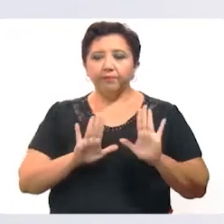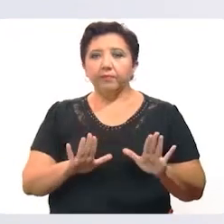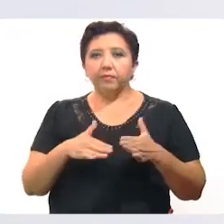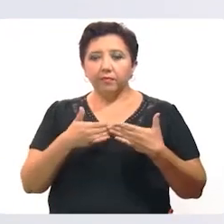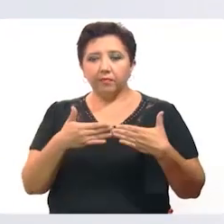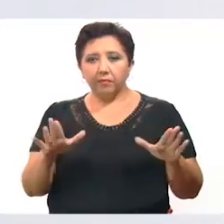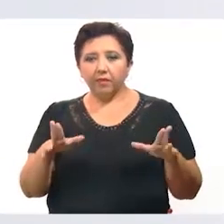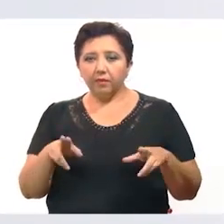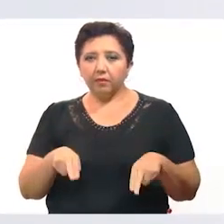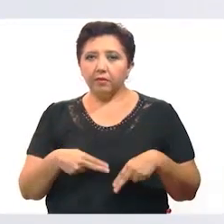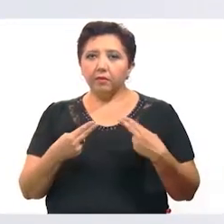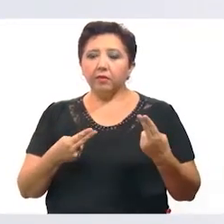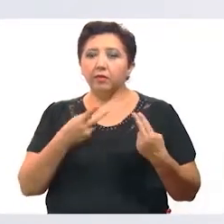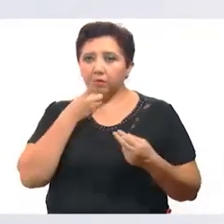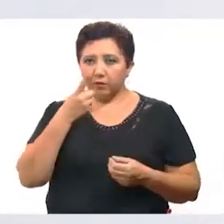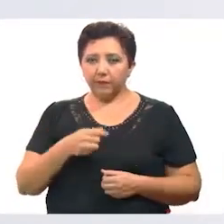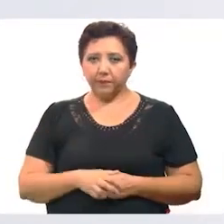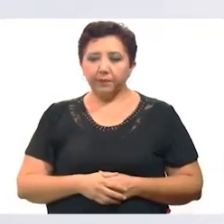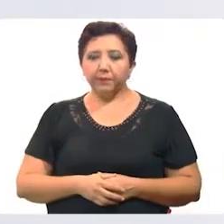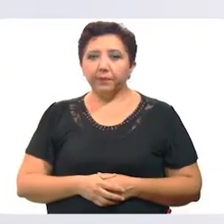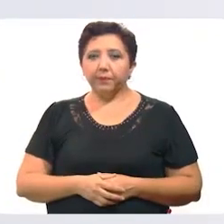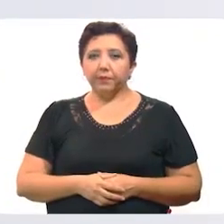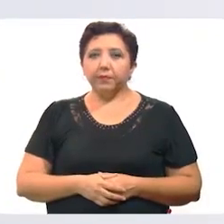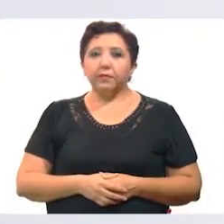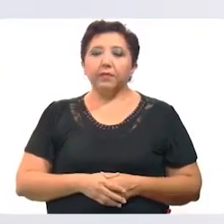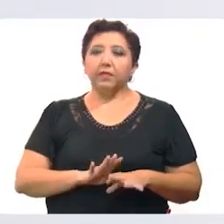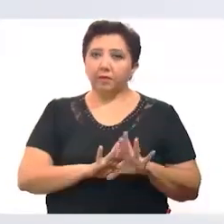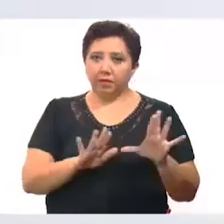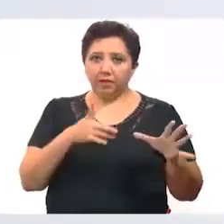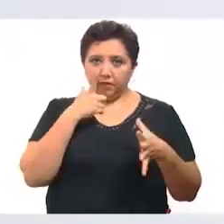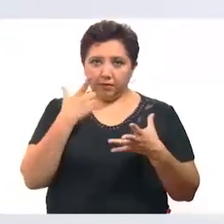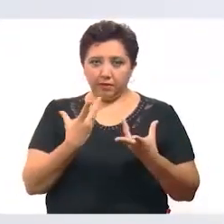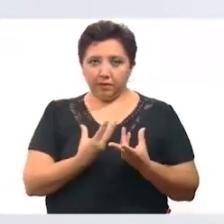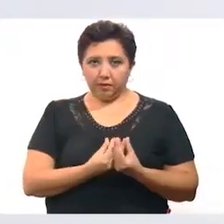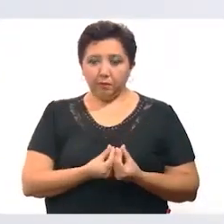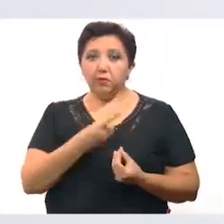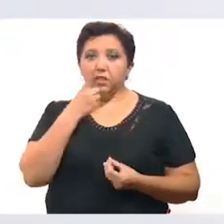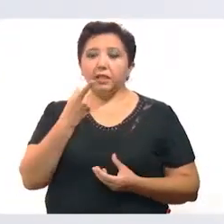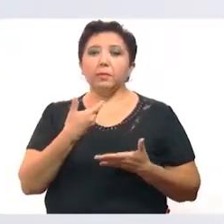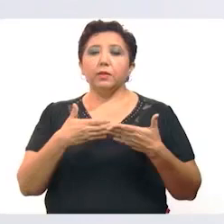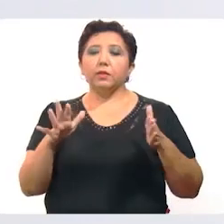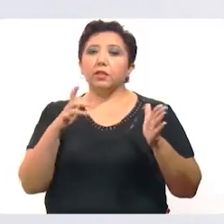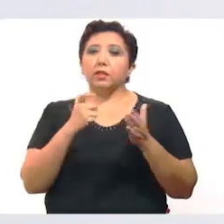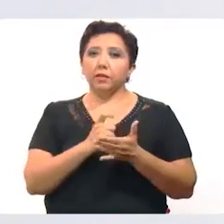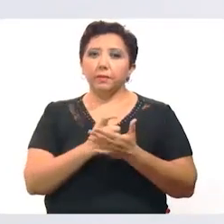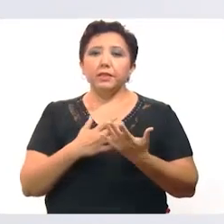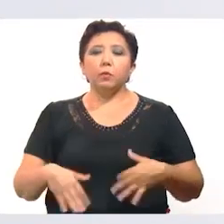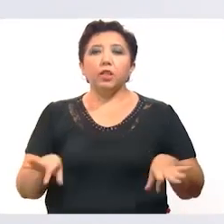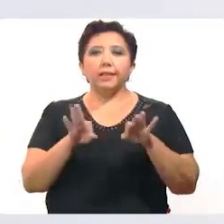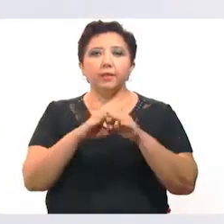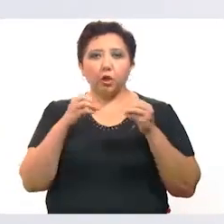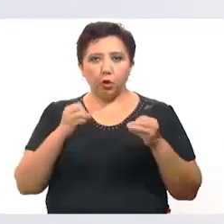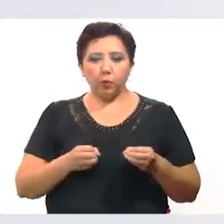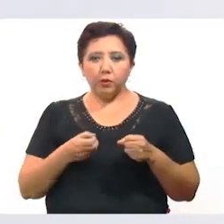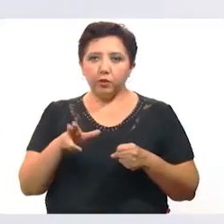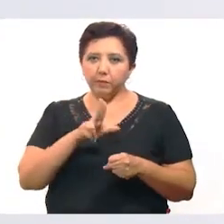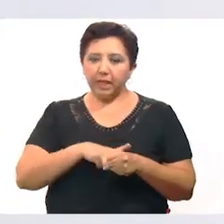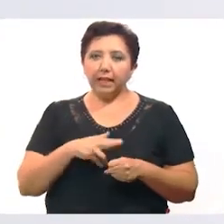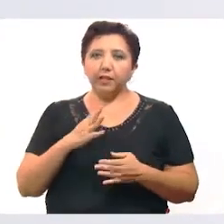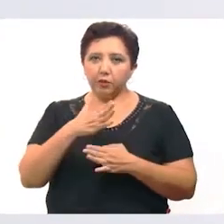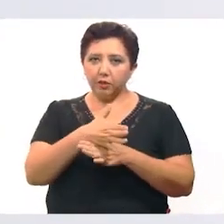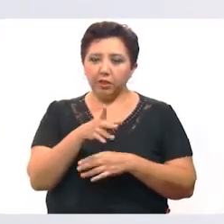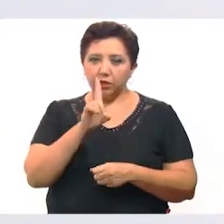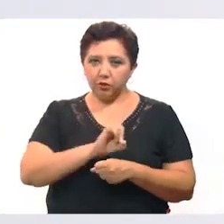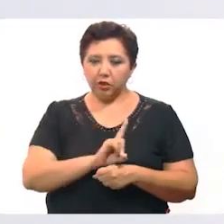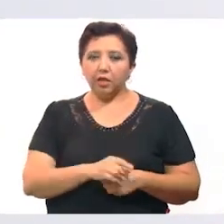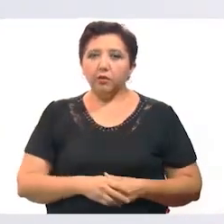el proceso de reactivación económica. Como hemos señalado, en la reapertura económica los datos más importantes son la ocupación